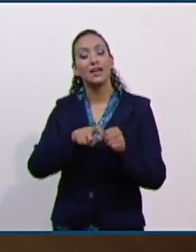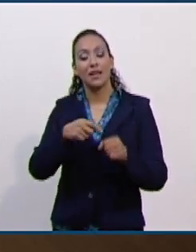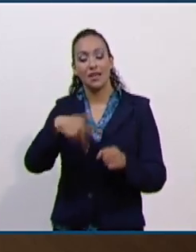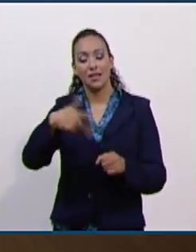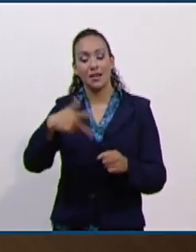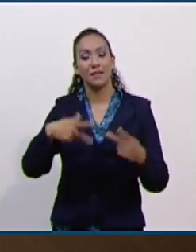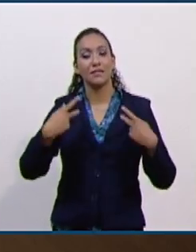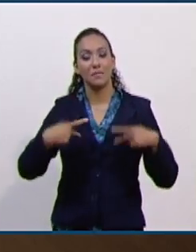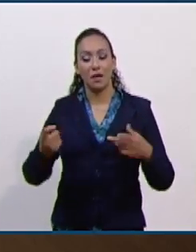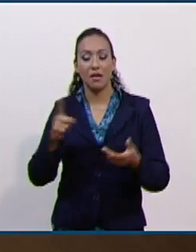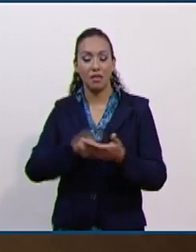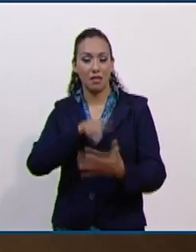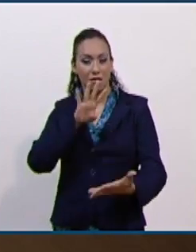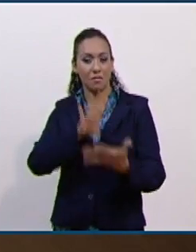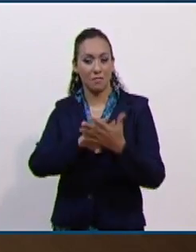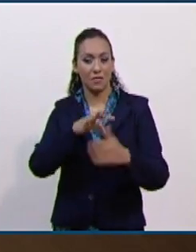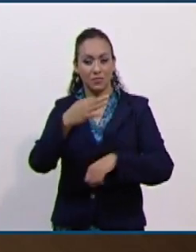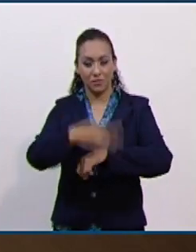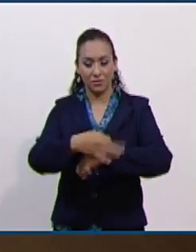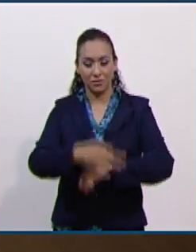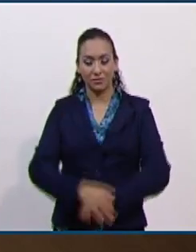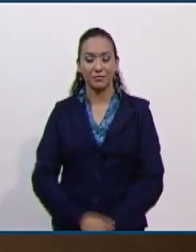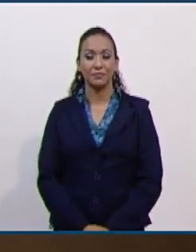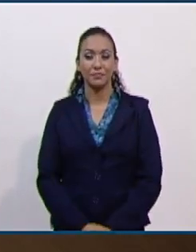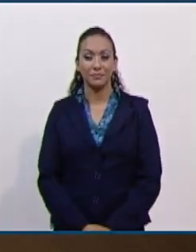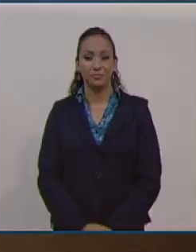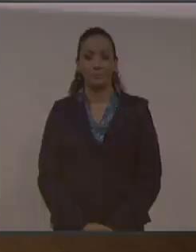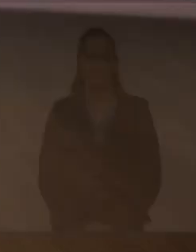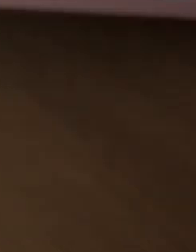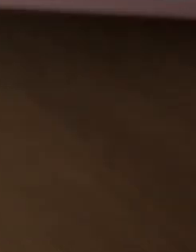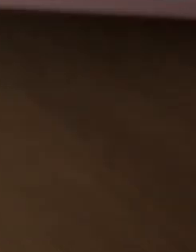personas en prisión preventiva.